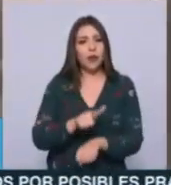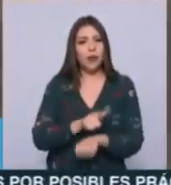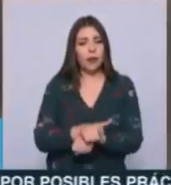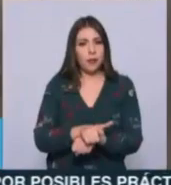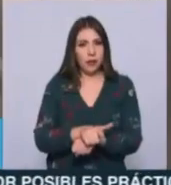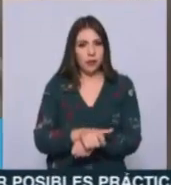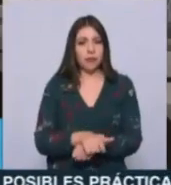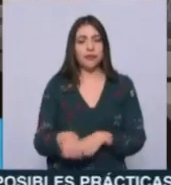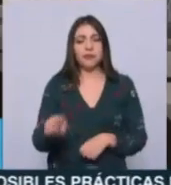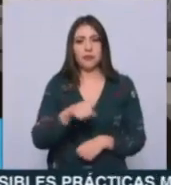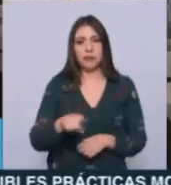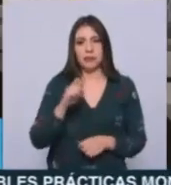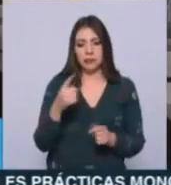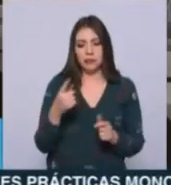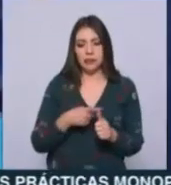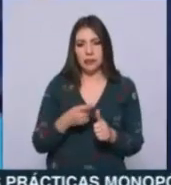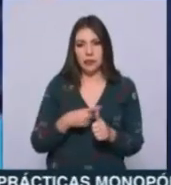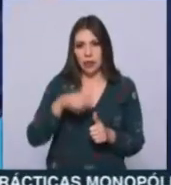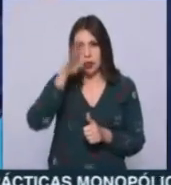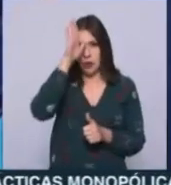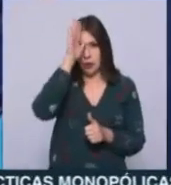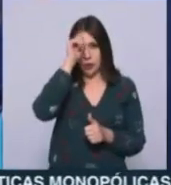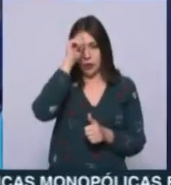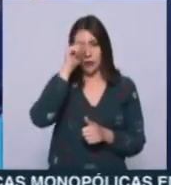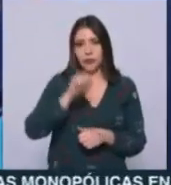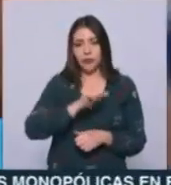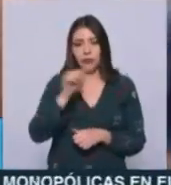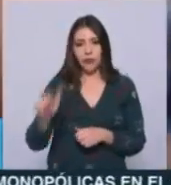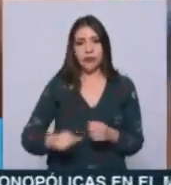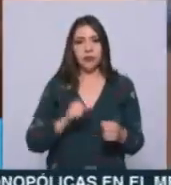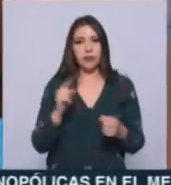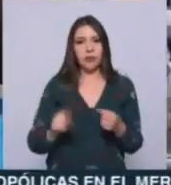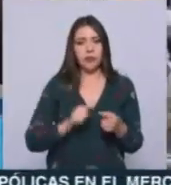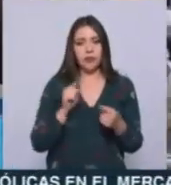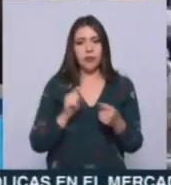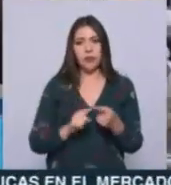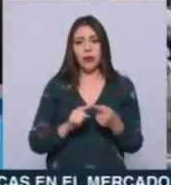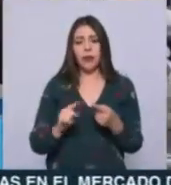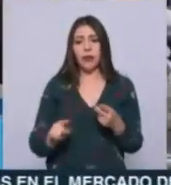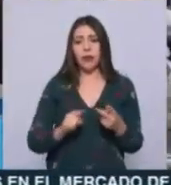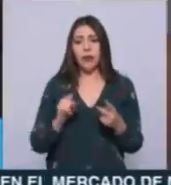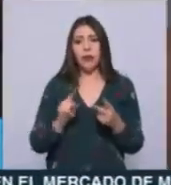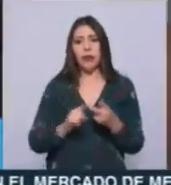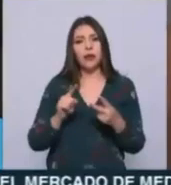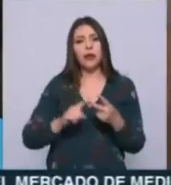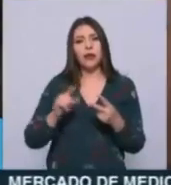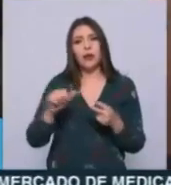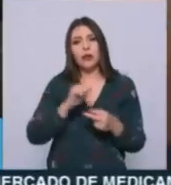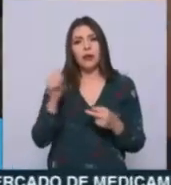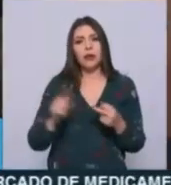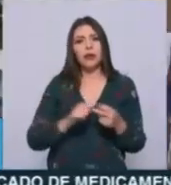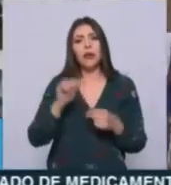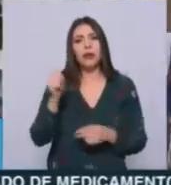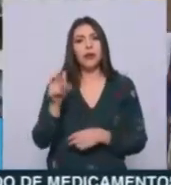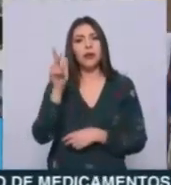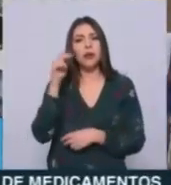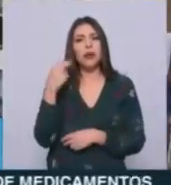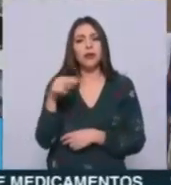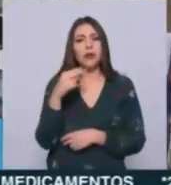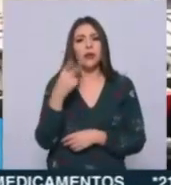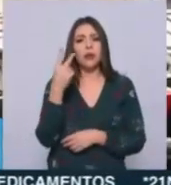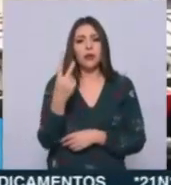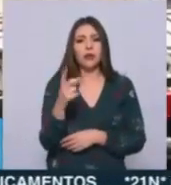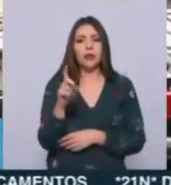acuerdos, los 2 primeros acuerdos, y el de la instrumentación de la norma del acuerdo 235B12 del